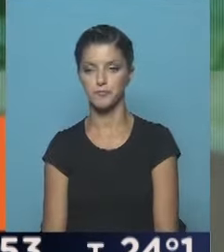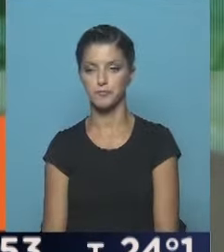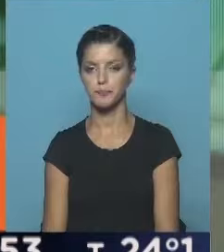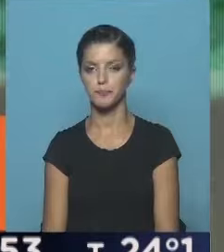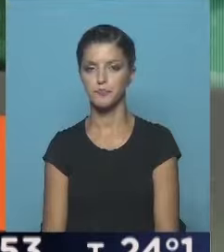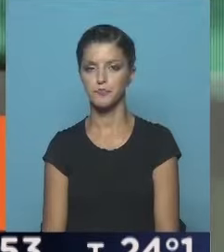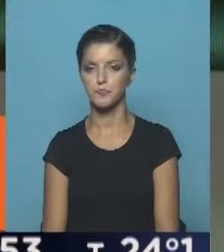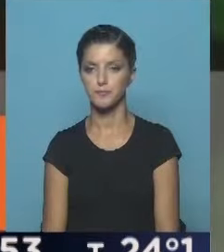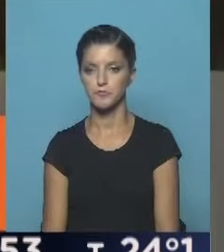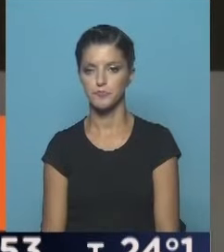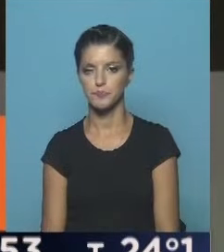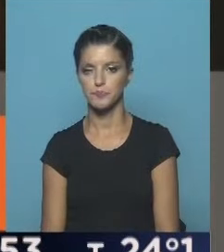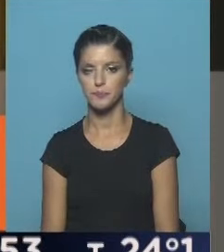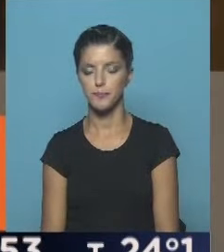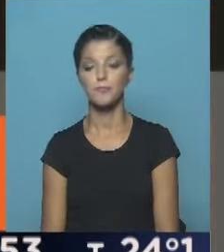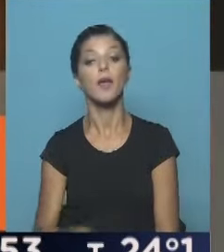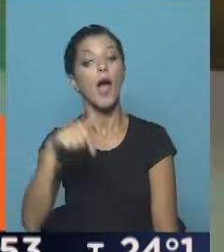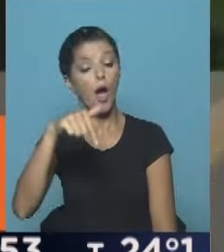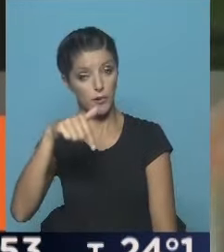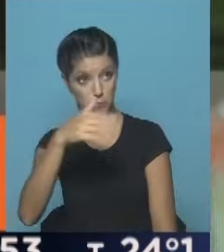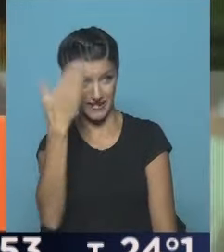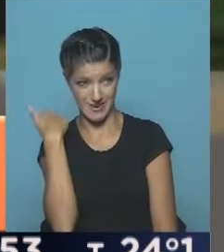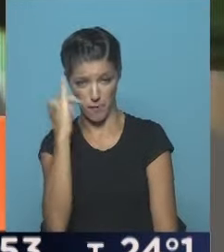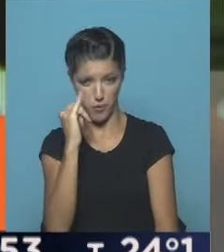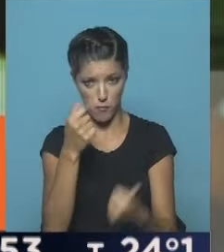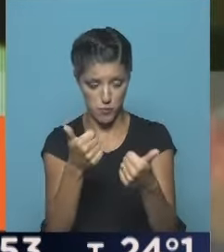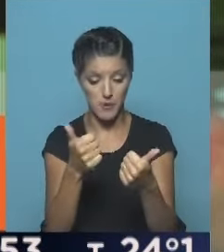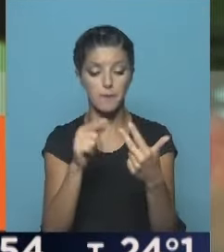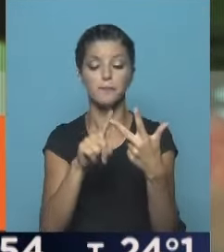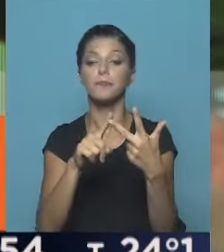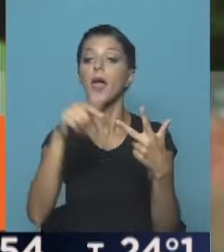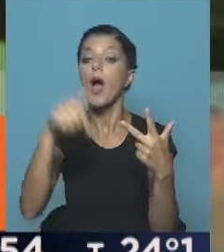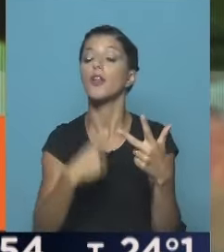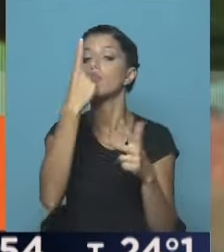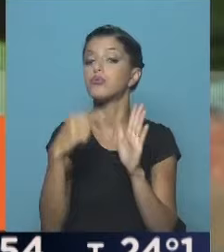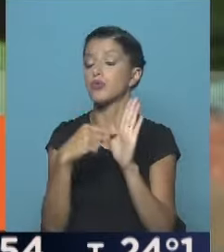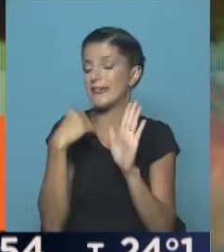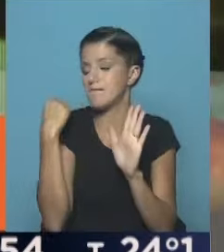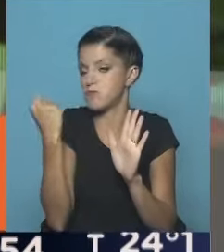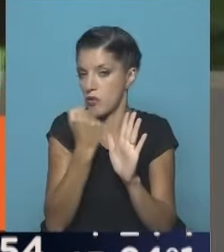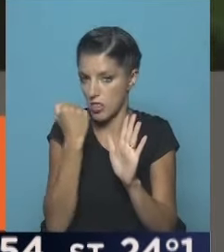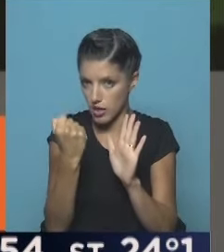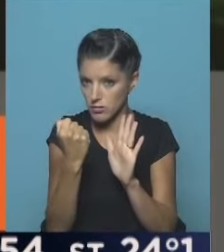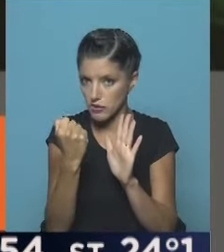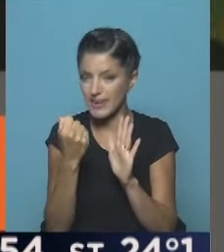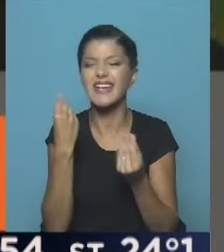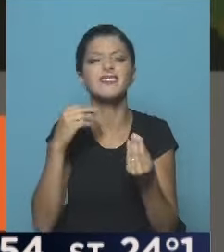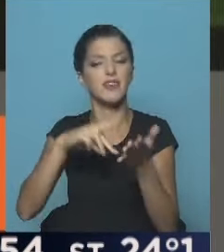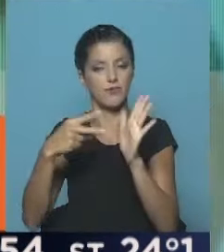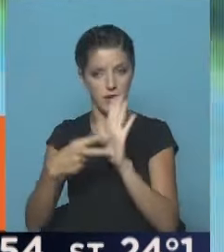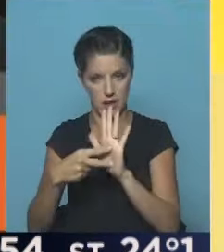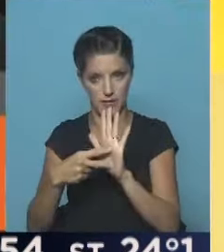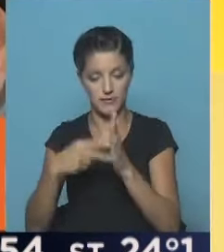como bien marcabas recién, hay un factor fundamental que es lo que significa la Reserva